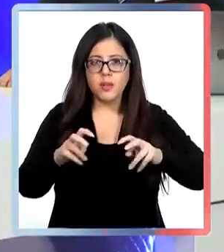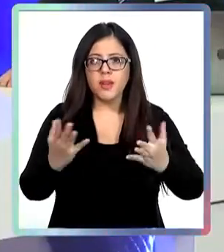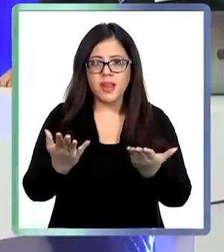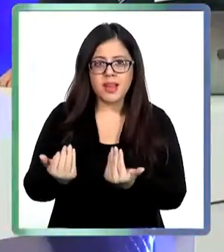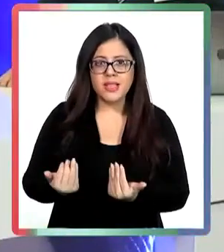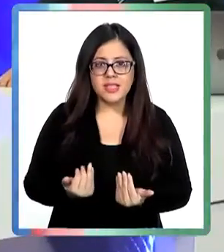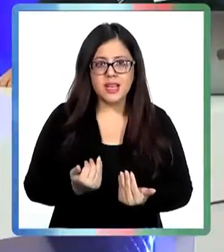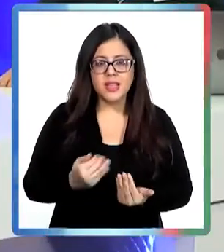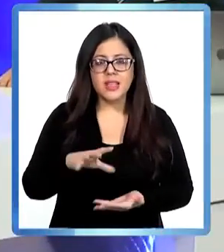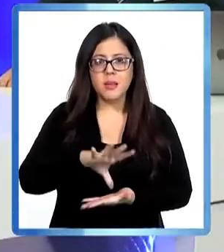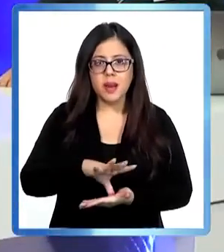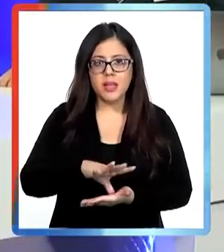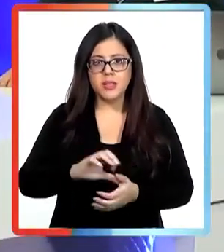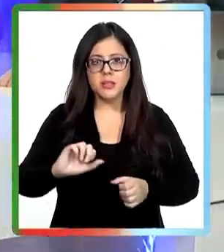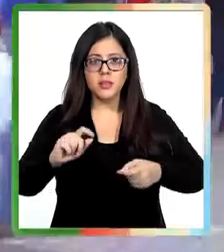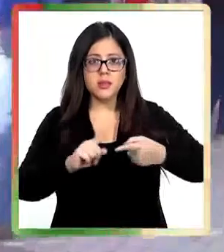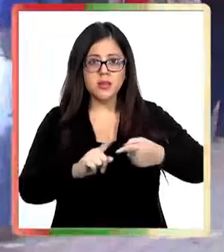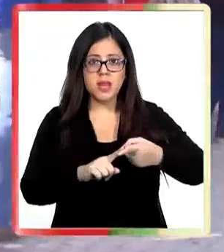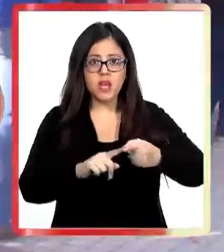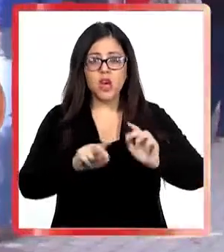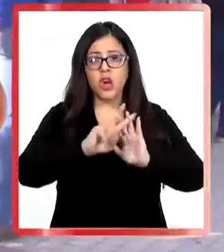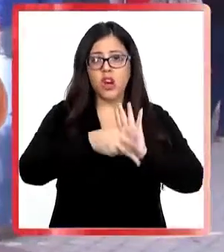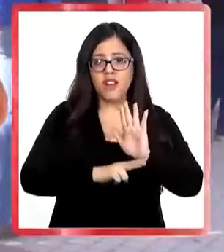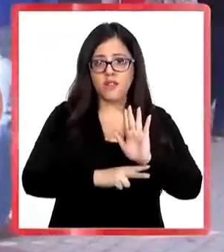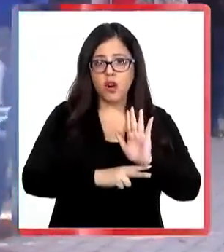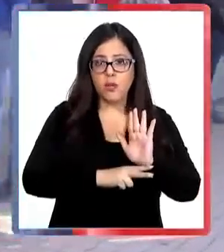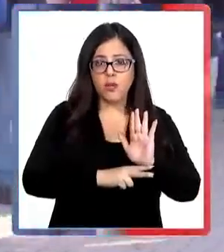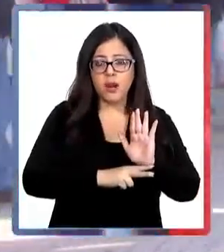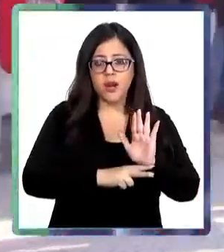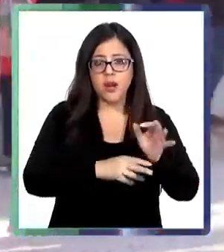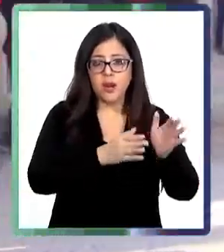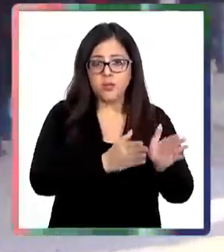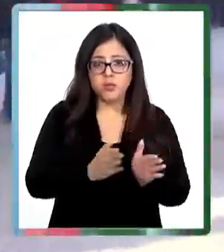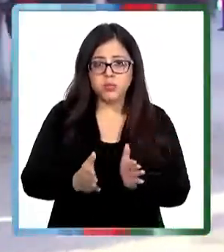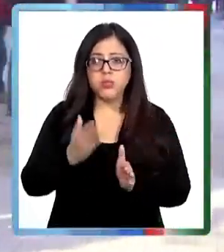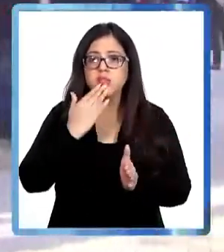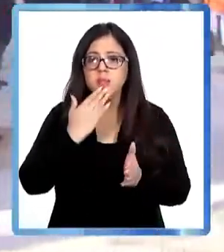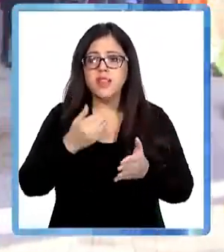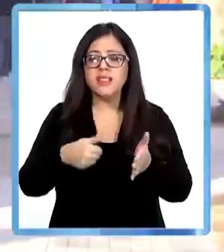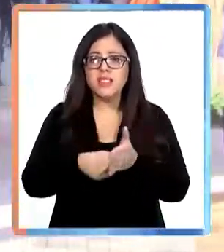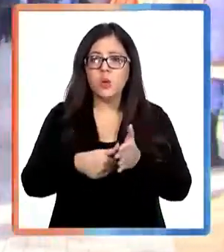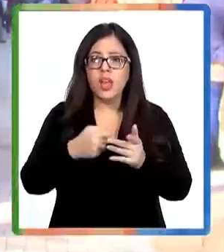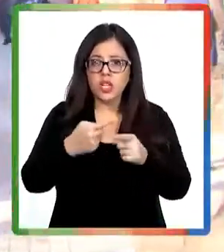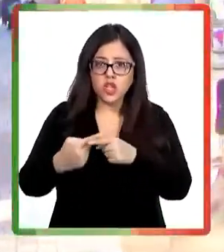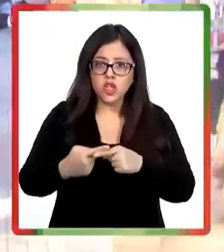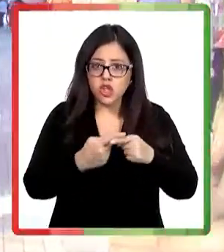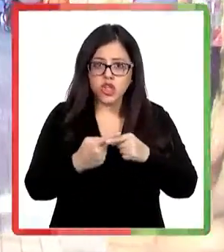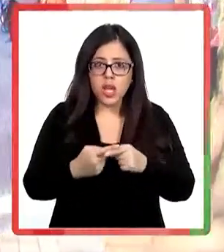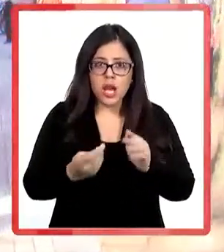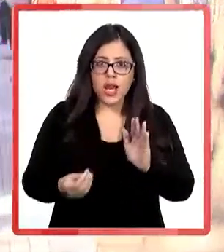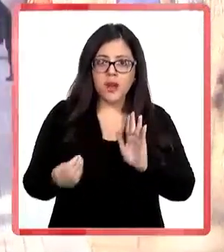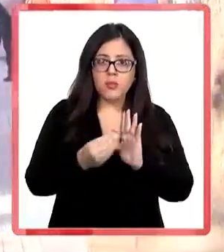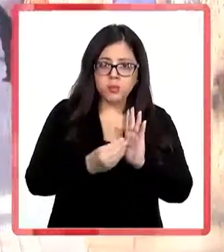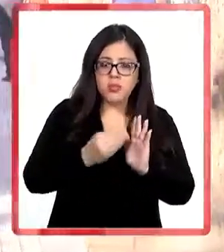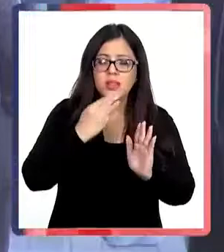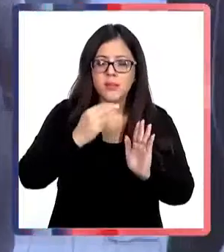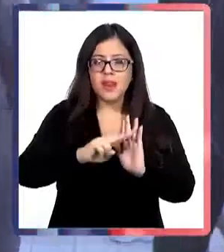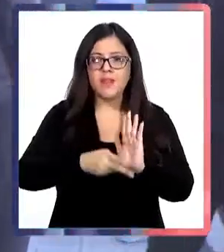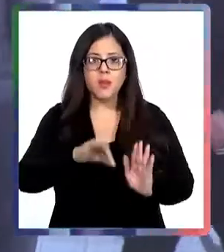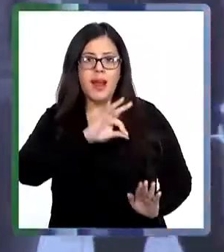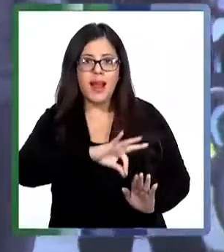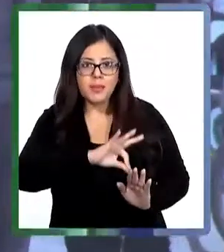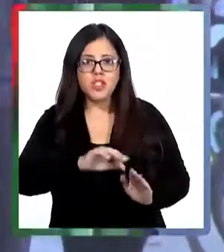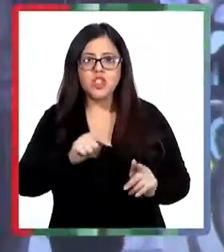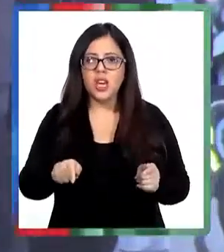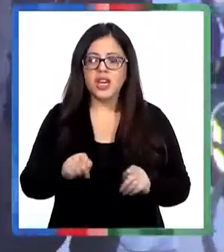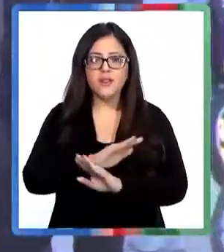las necesidades de nuestro país. Por un lado, las reformas estructurales, tener un sistema de seguridad social mediante una reforma a las pensiones